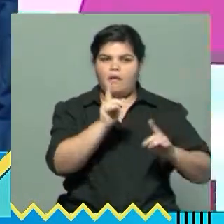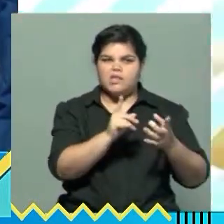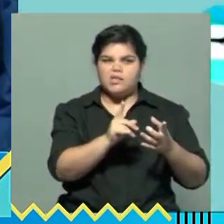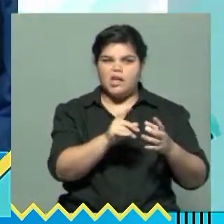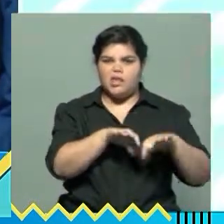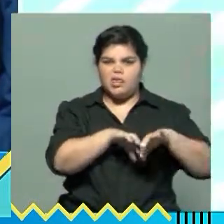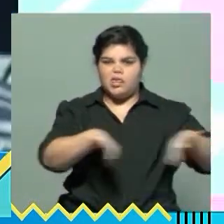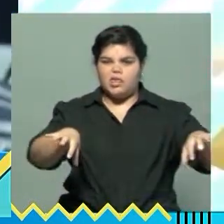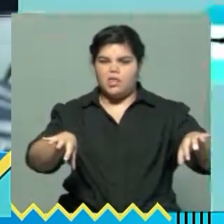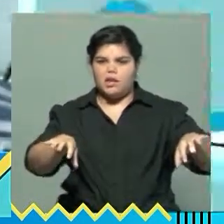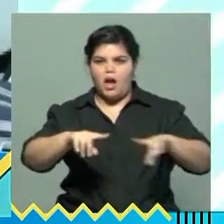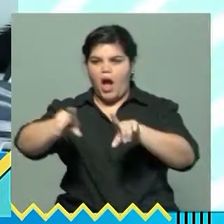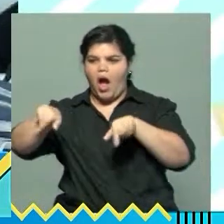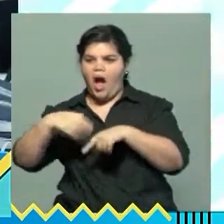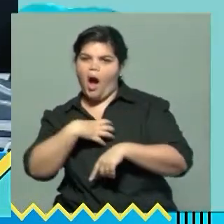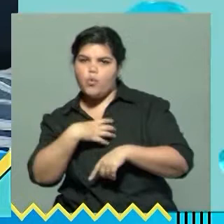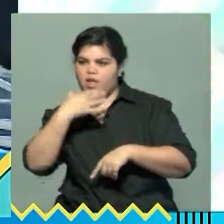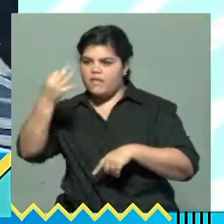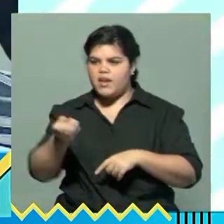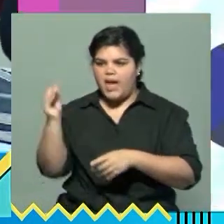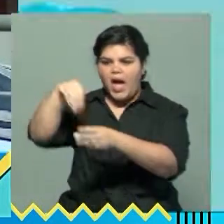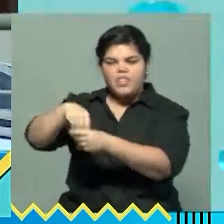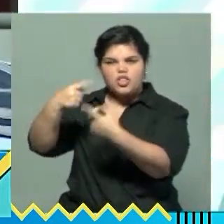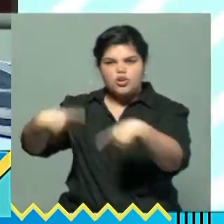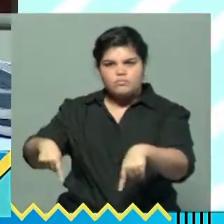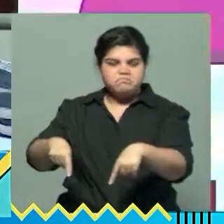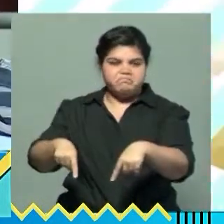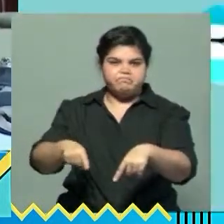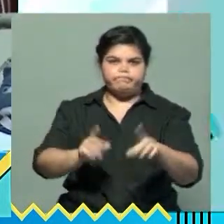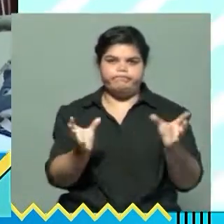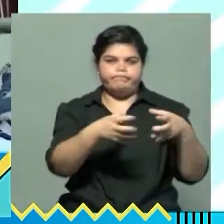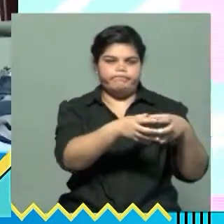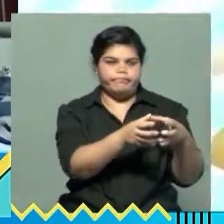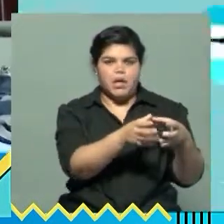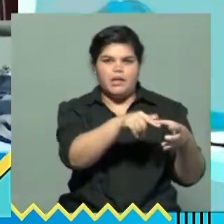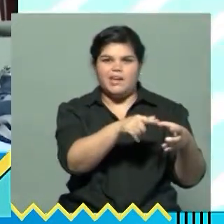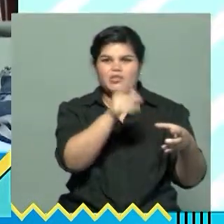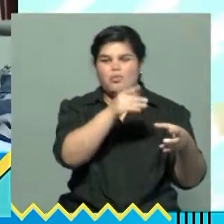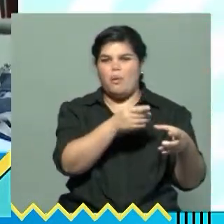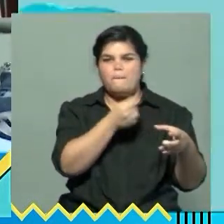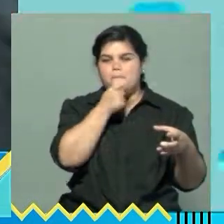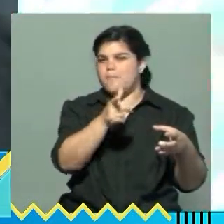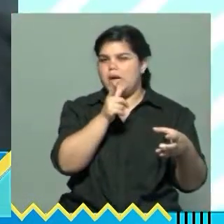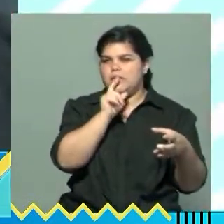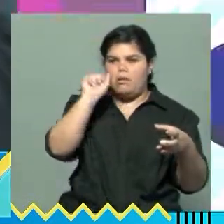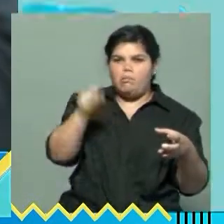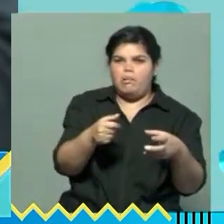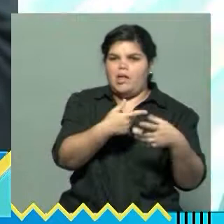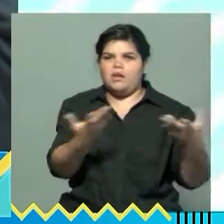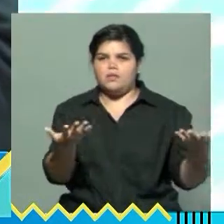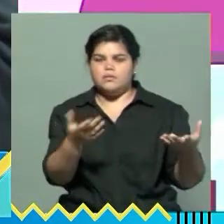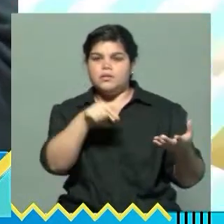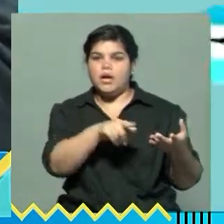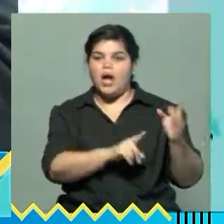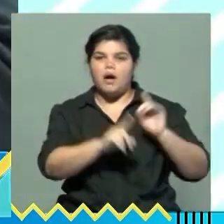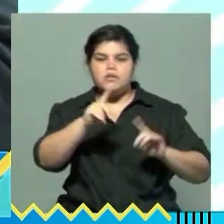realidad áulica. Muchas veces es difícil saber hasta dónde lo que descubrimos al observar un cerebro estático frente a una